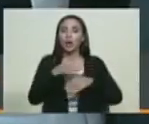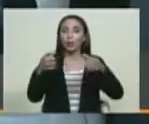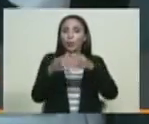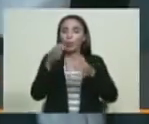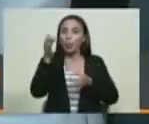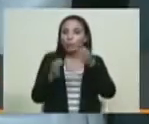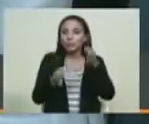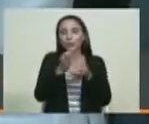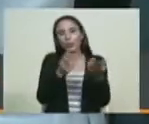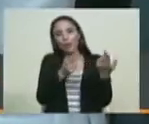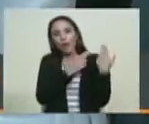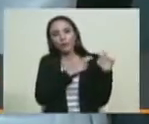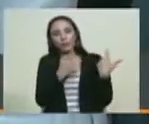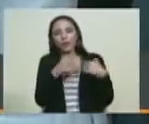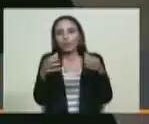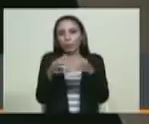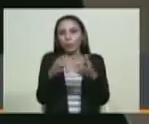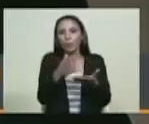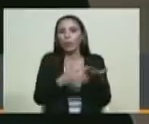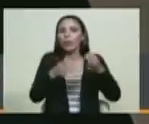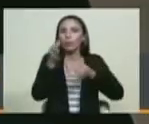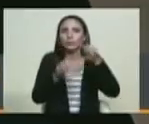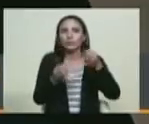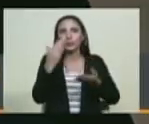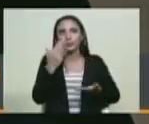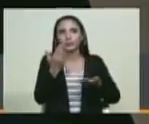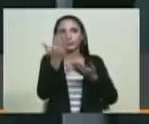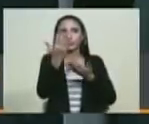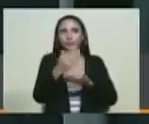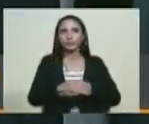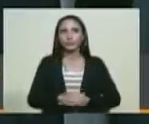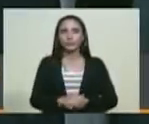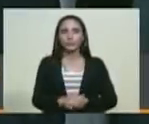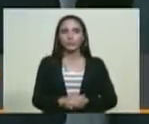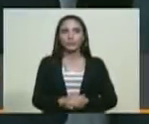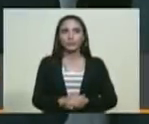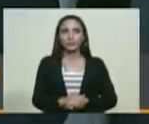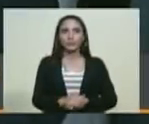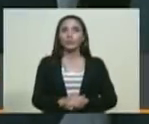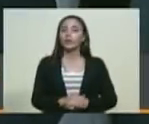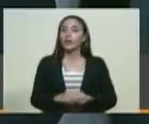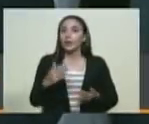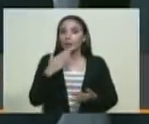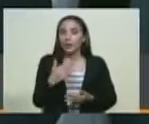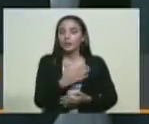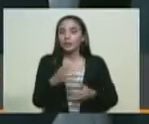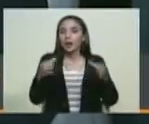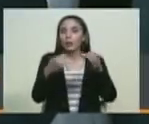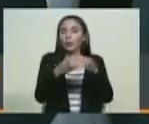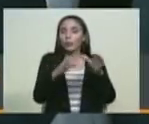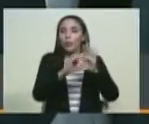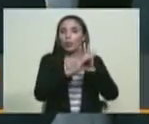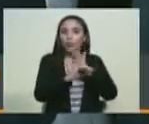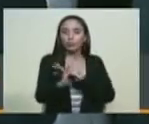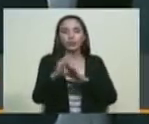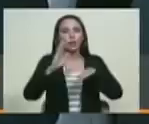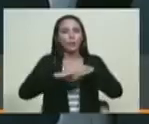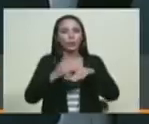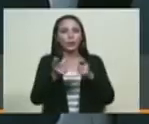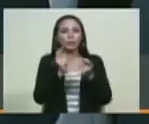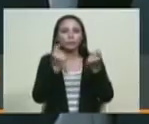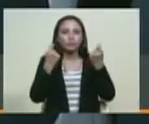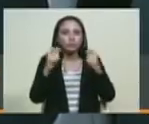como jefe de Estado. Y quiero agradecer al Poder Constituyente, bueno, porque han ajustado la